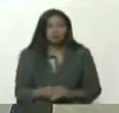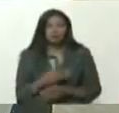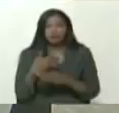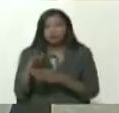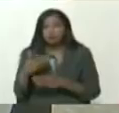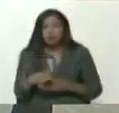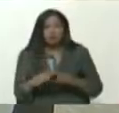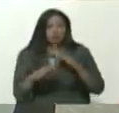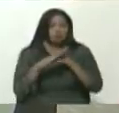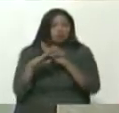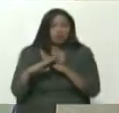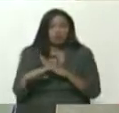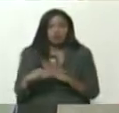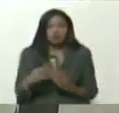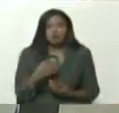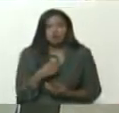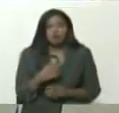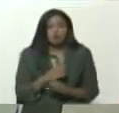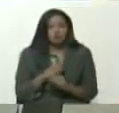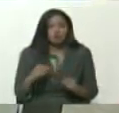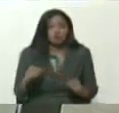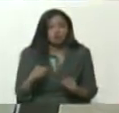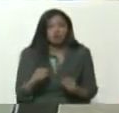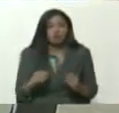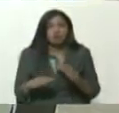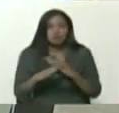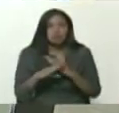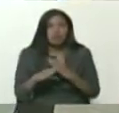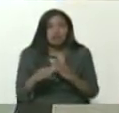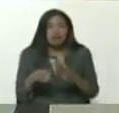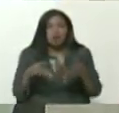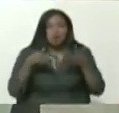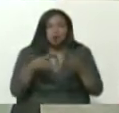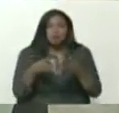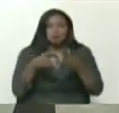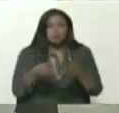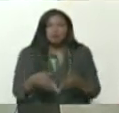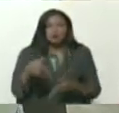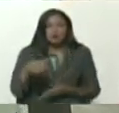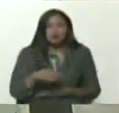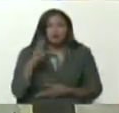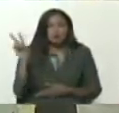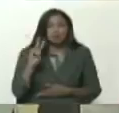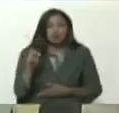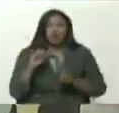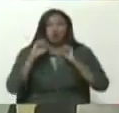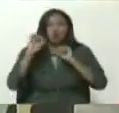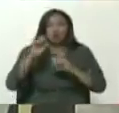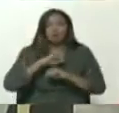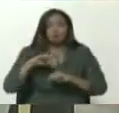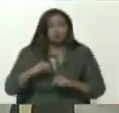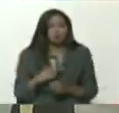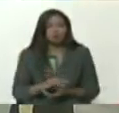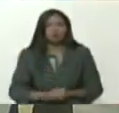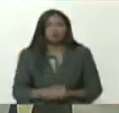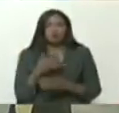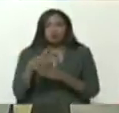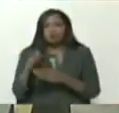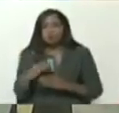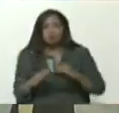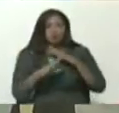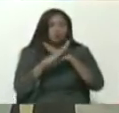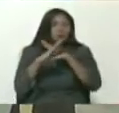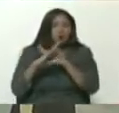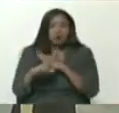bloqueo, no pudieron detener los barcos que traían los uniformes a Venezuela. Lo logramos, a pesar del